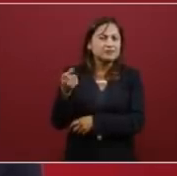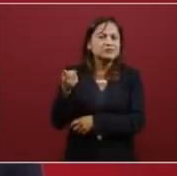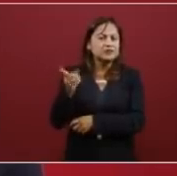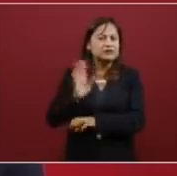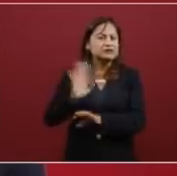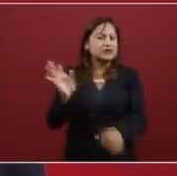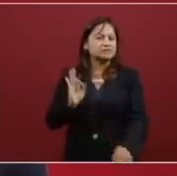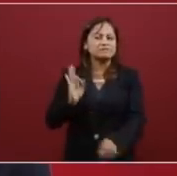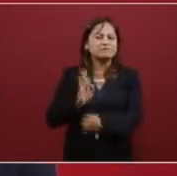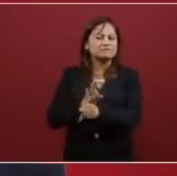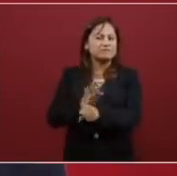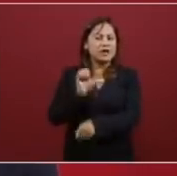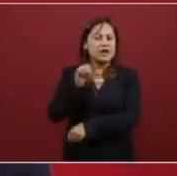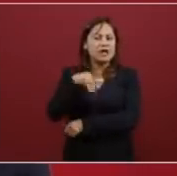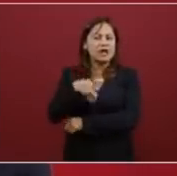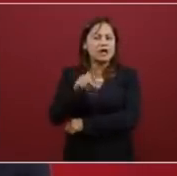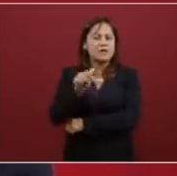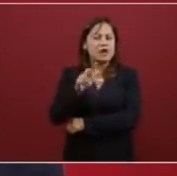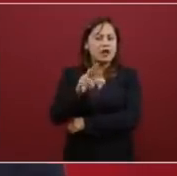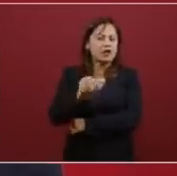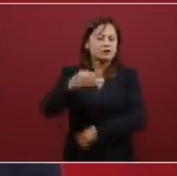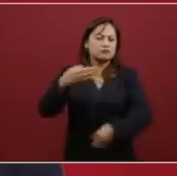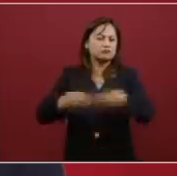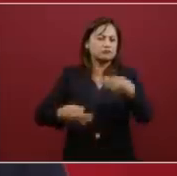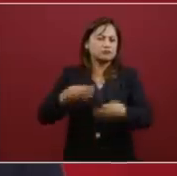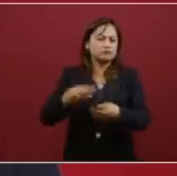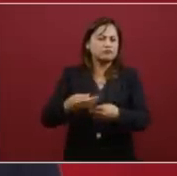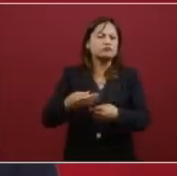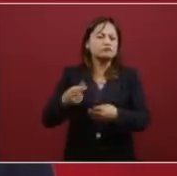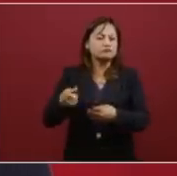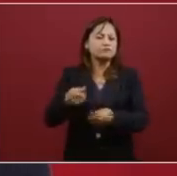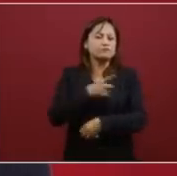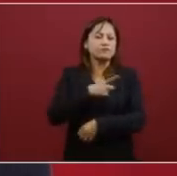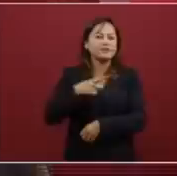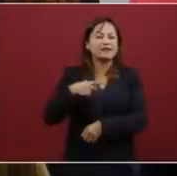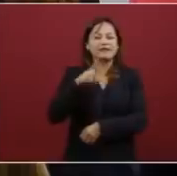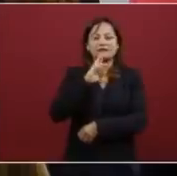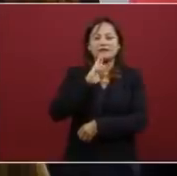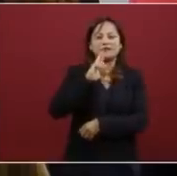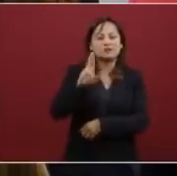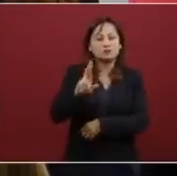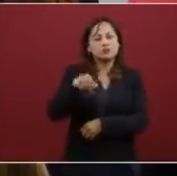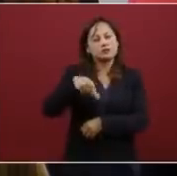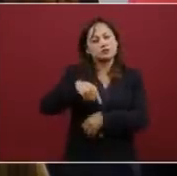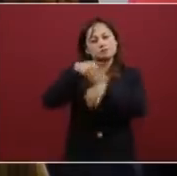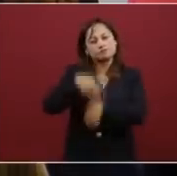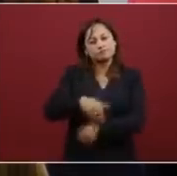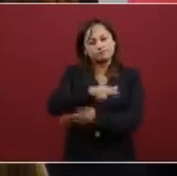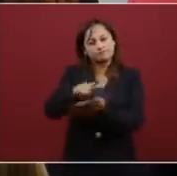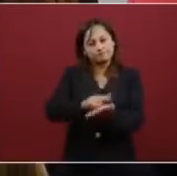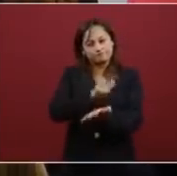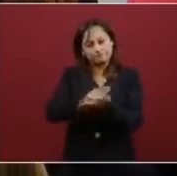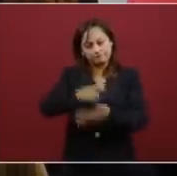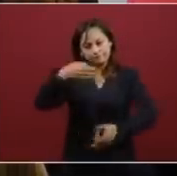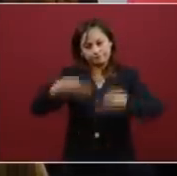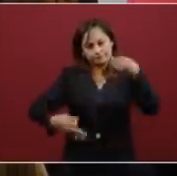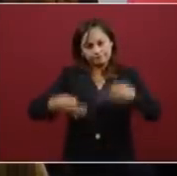amparo y hay que responderlo porque es un término legal. Muchas veces